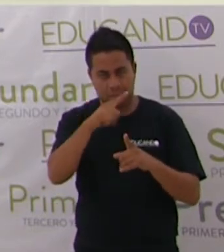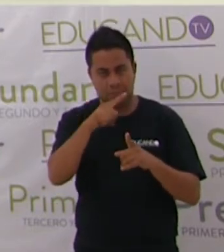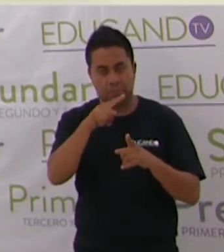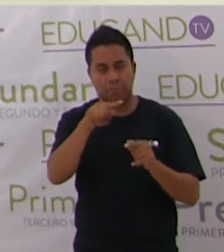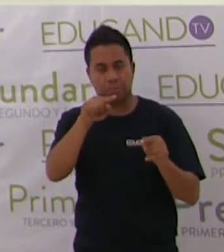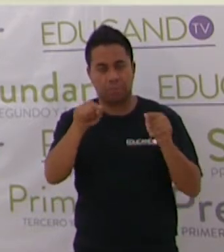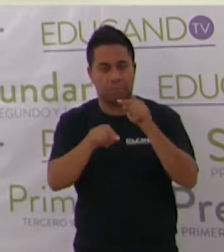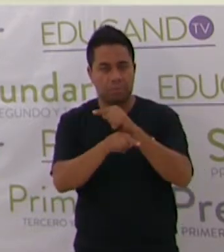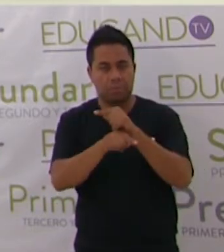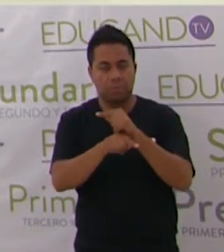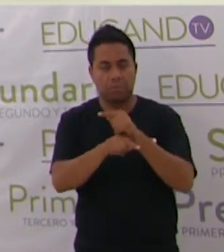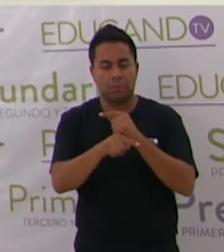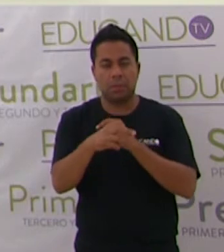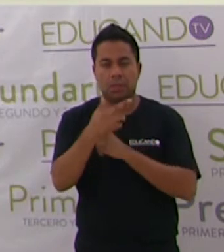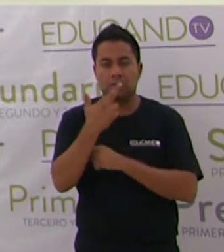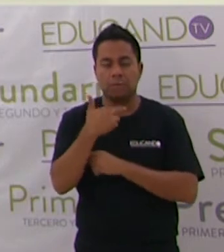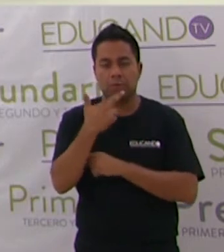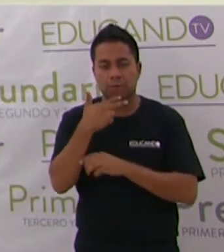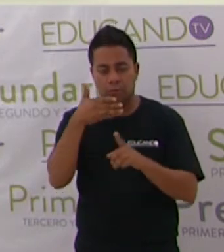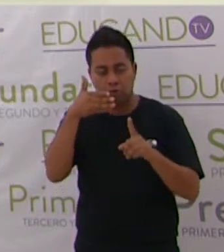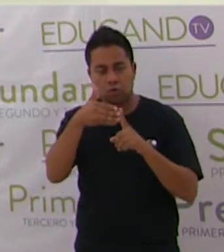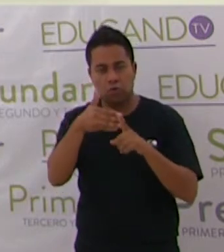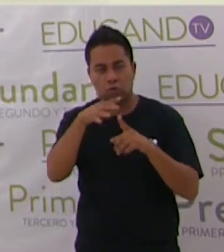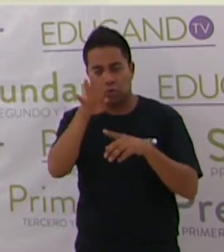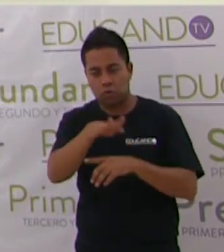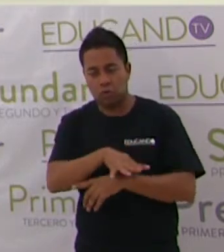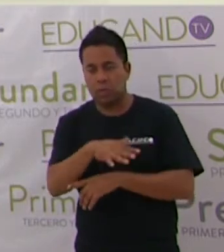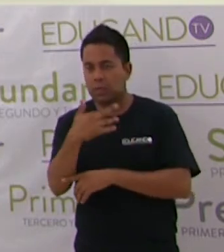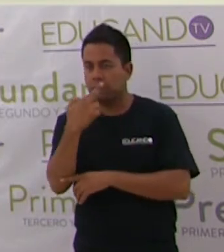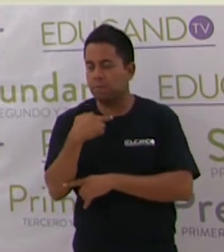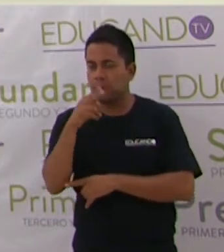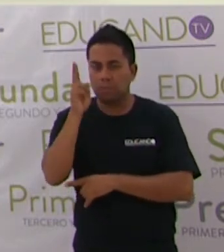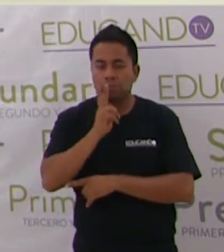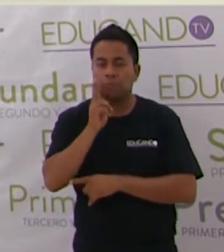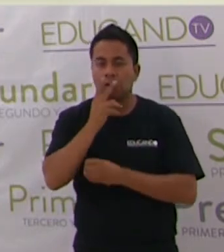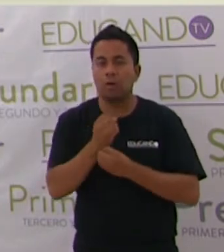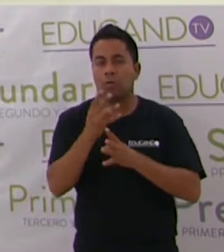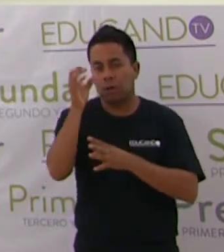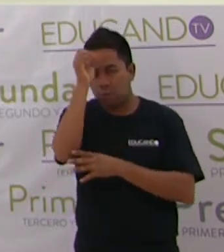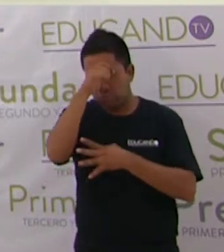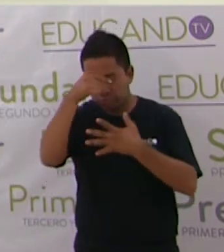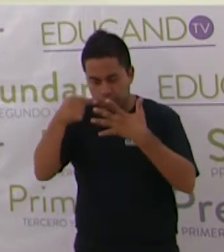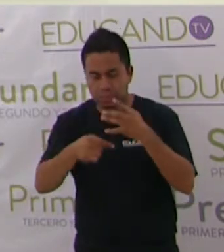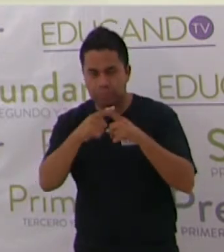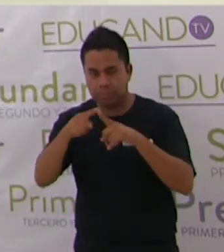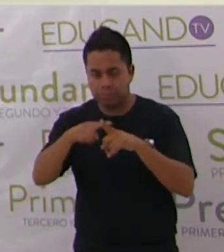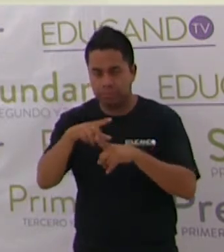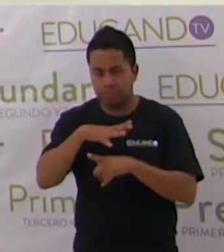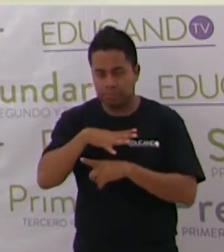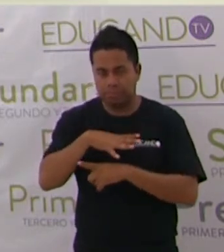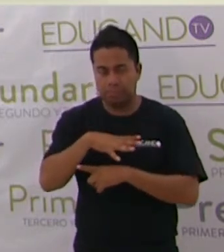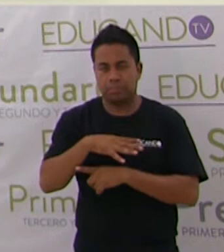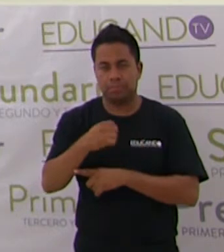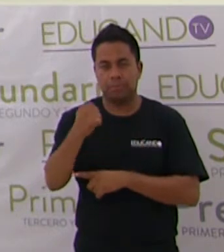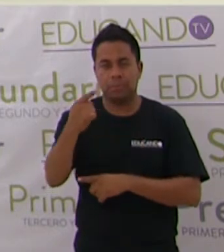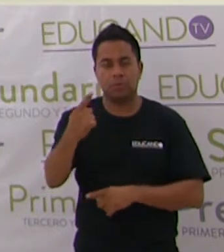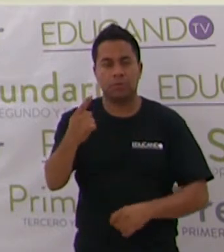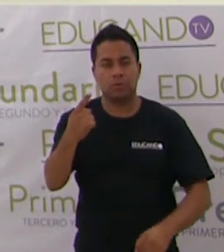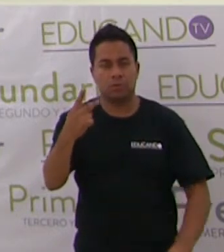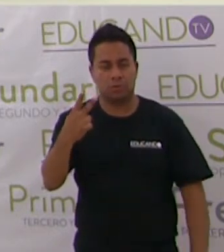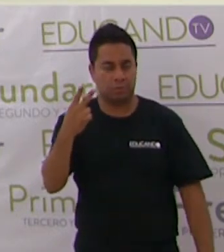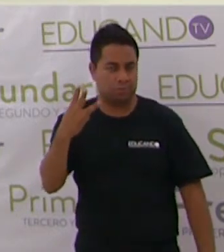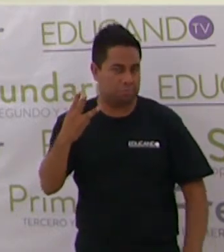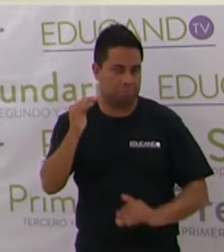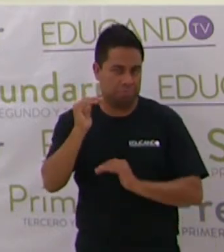lado rojo de rayas rojas? Vamos a ver cuántas opciones hay. 1, 2 y